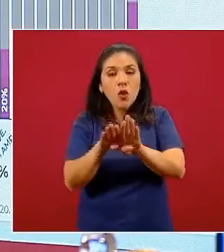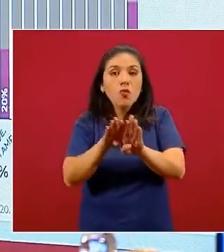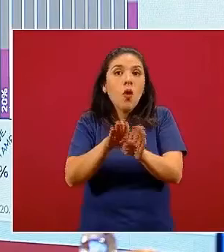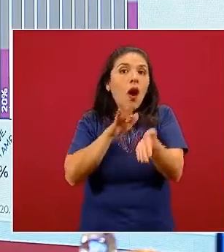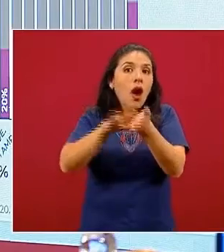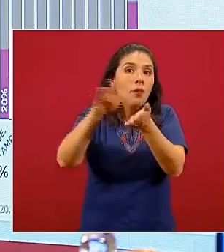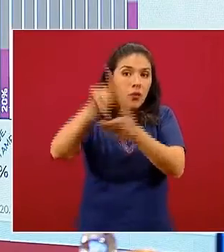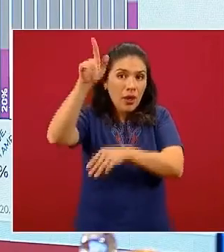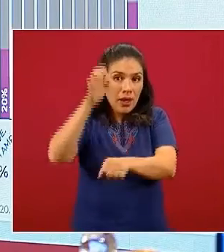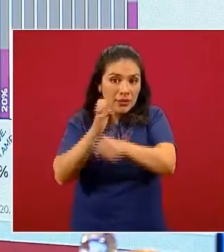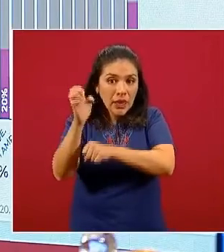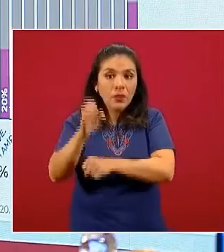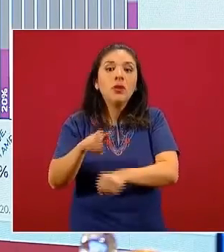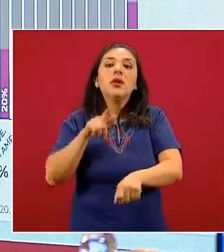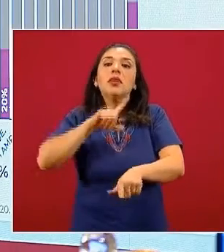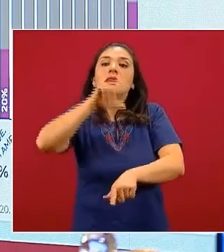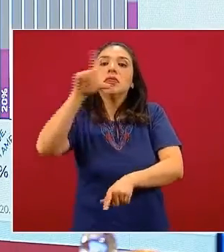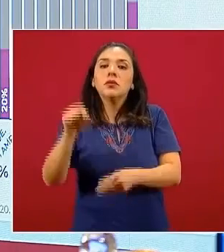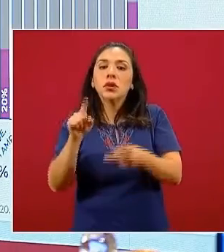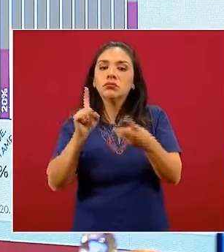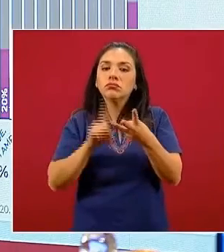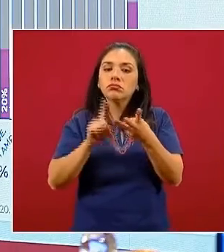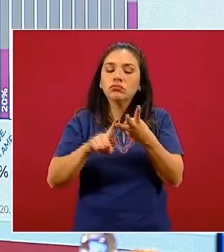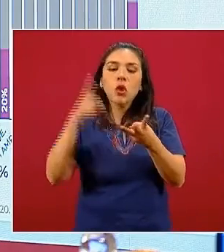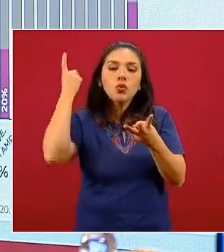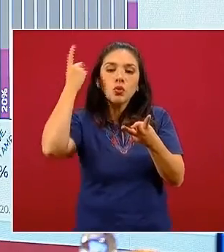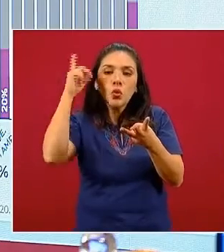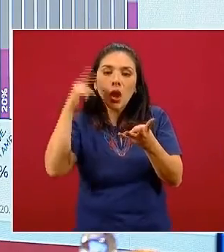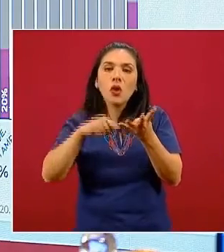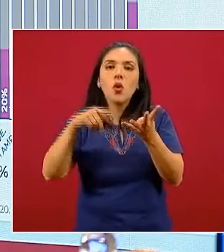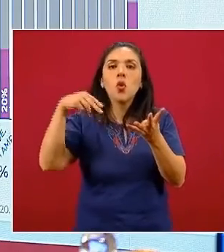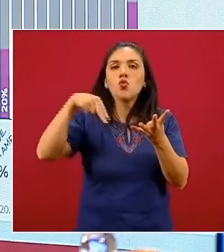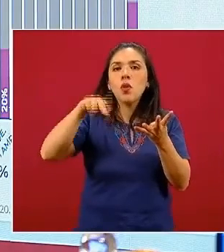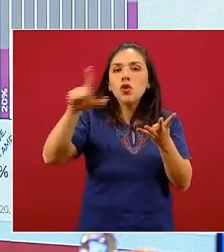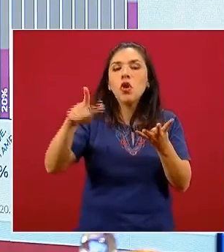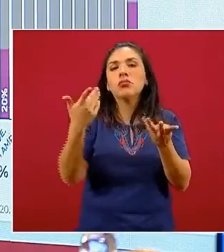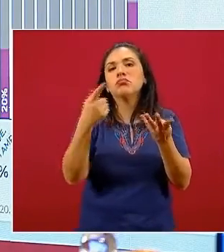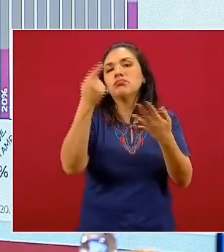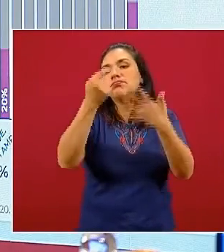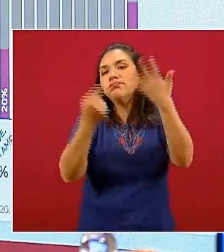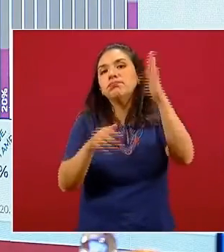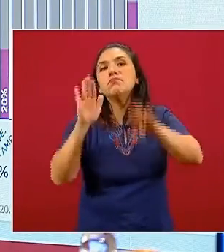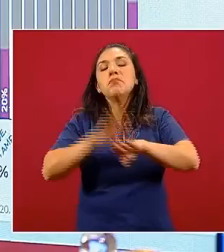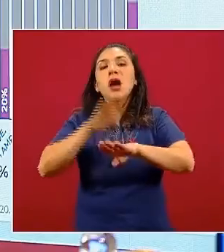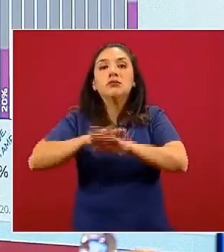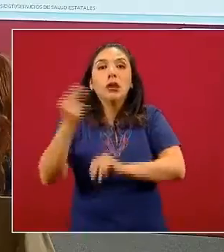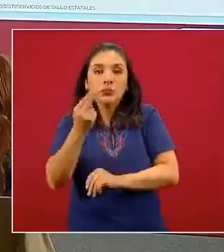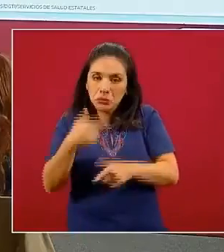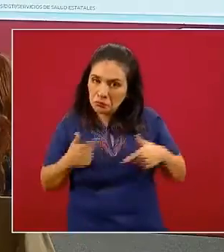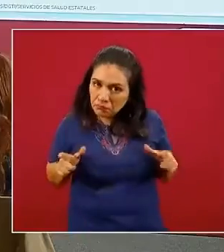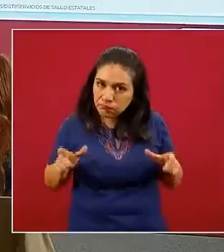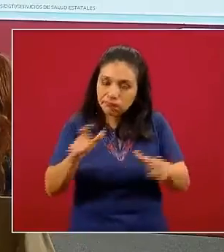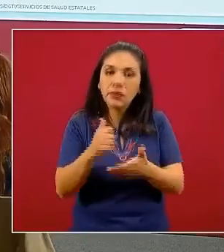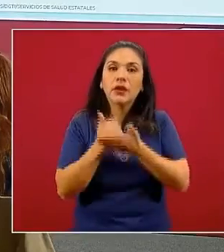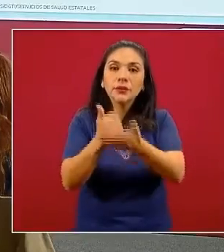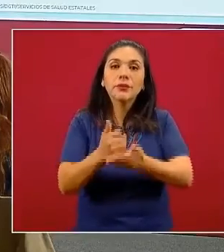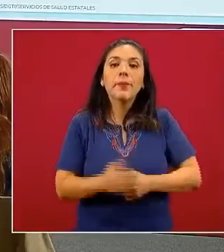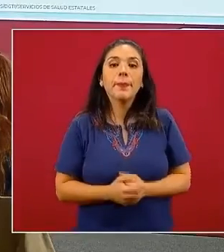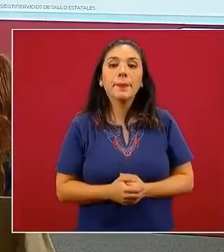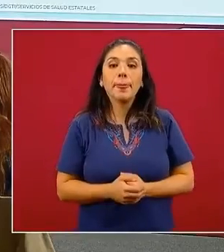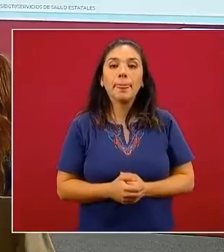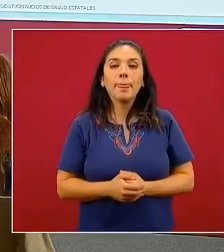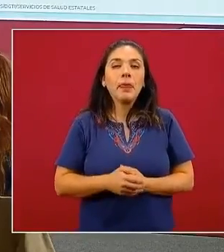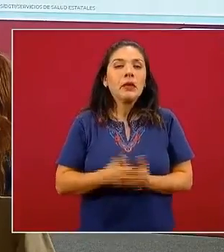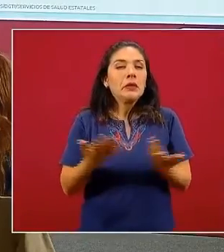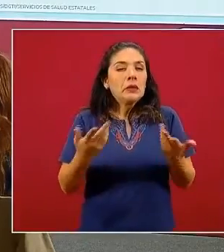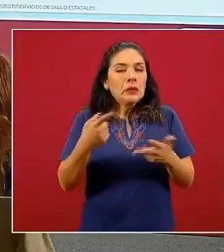estado de Coahuila. Seguirá Durango, Nuevo León y cualquier entidad federativa que lo vaya necesitando. A nivel